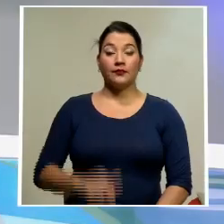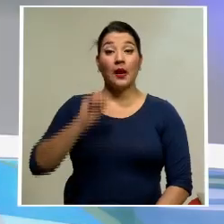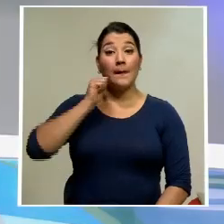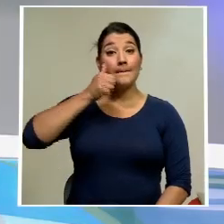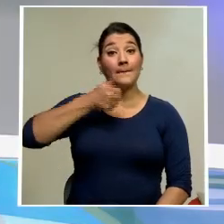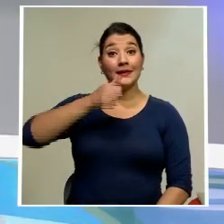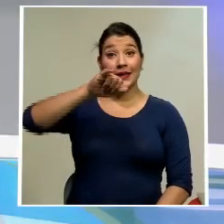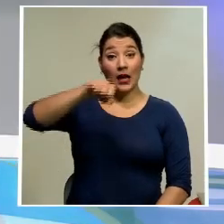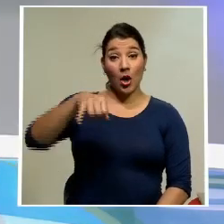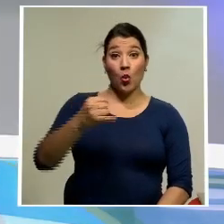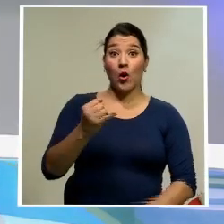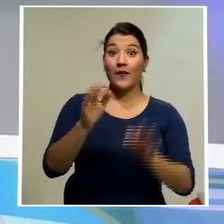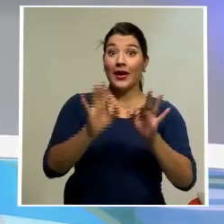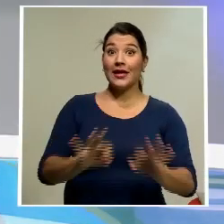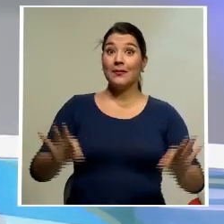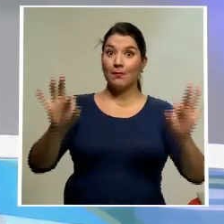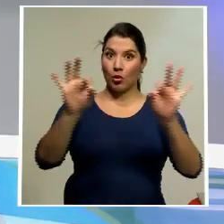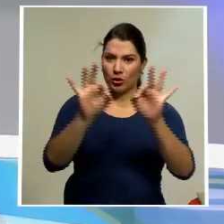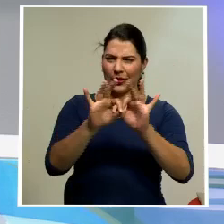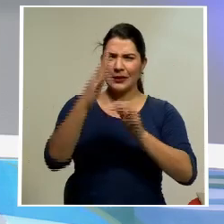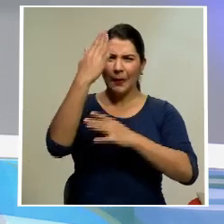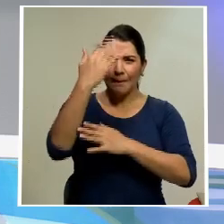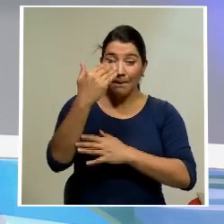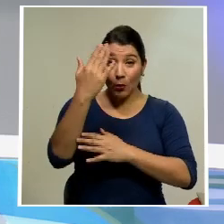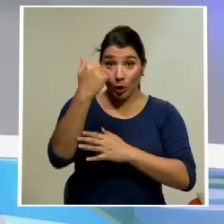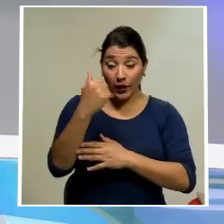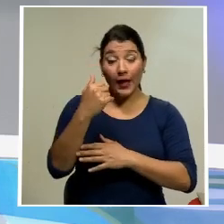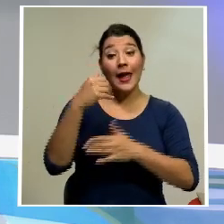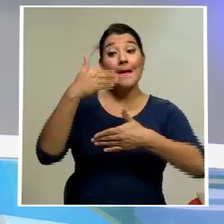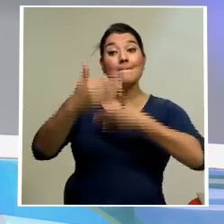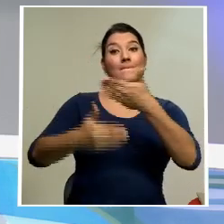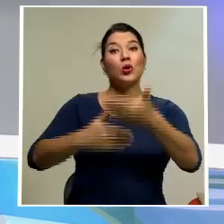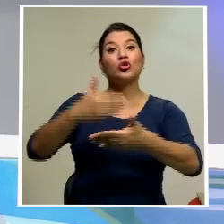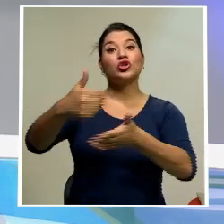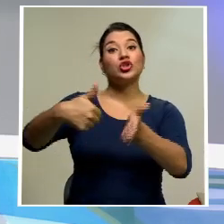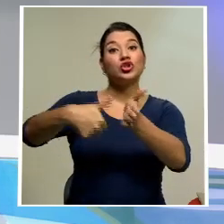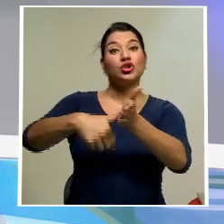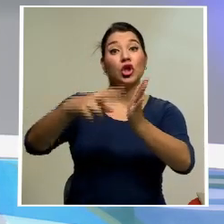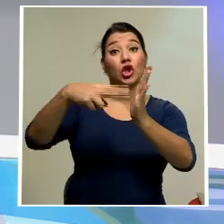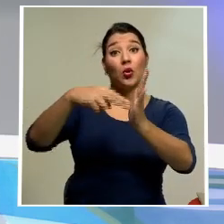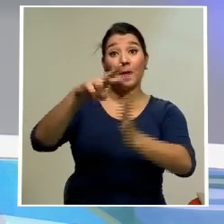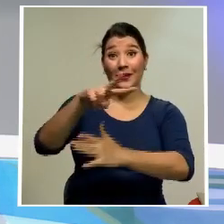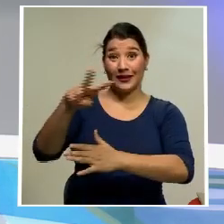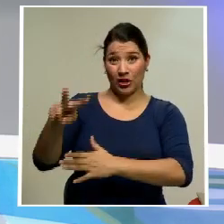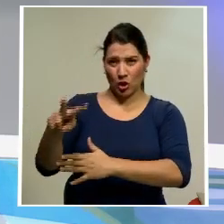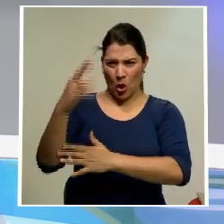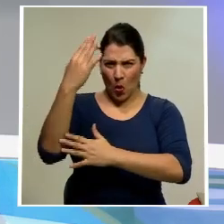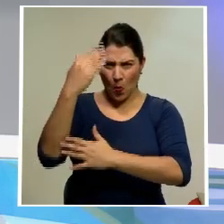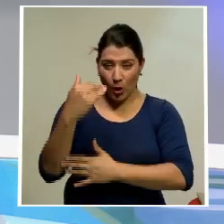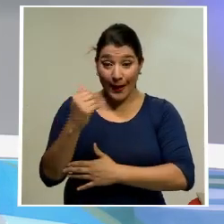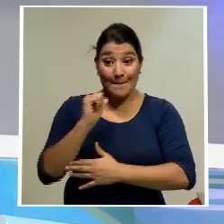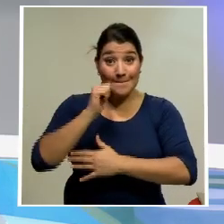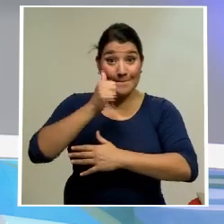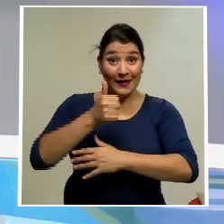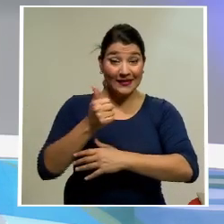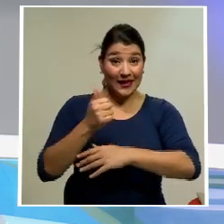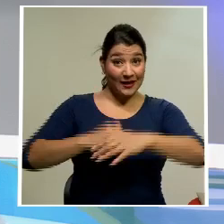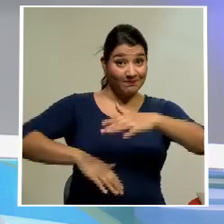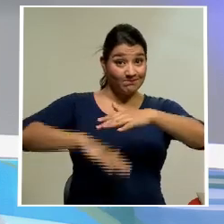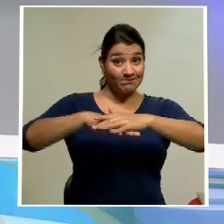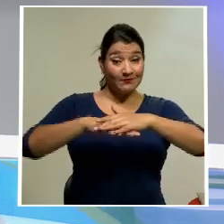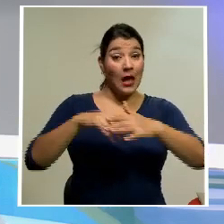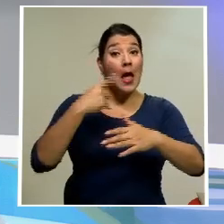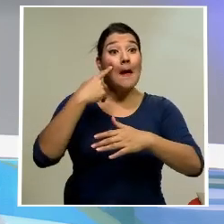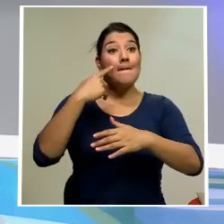Mañana jueves será clave en el calendario electoral 2022, ya que será la fecha límite para inscribir partidos políticos,